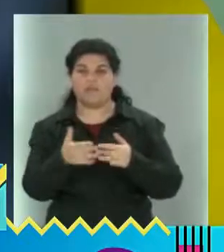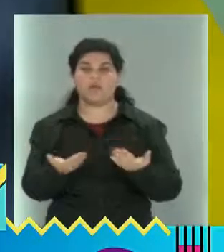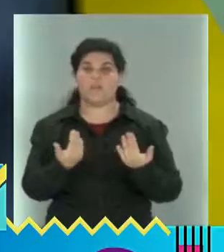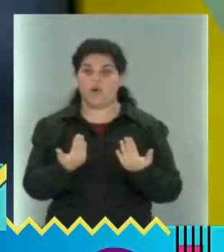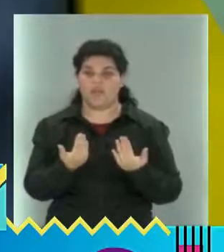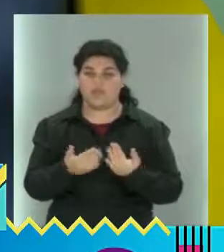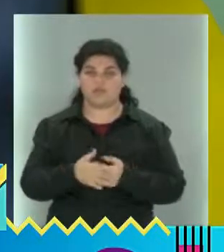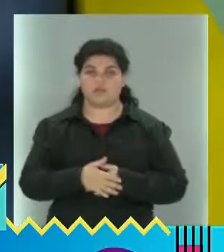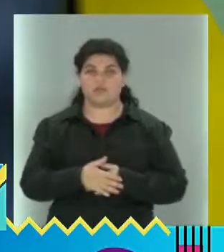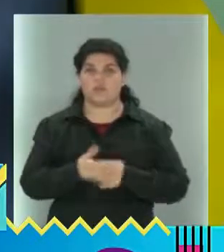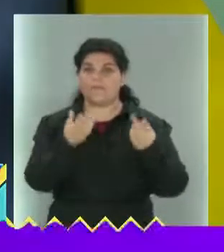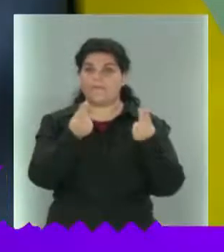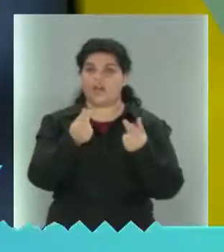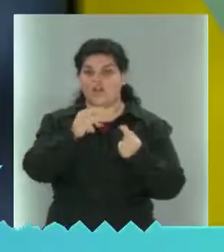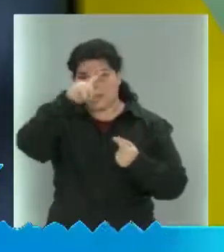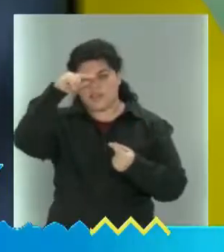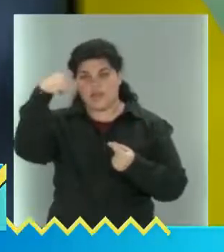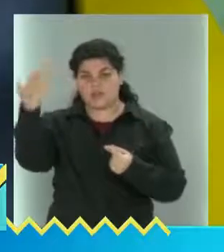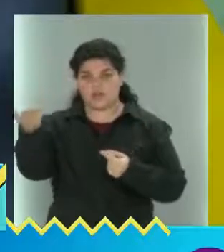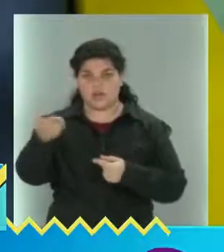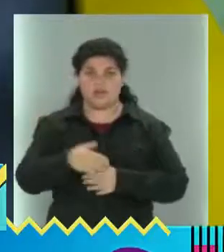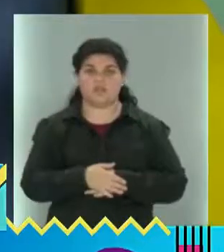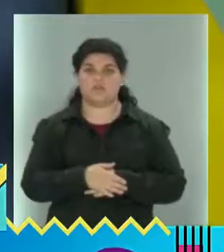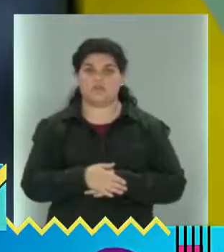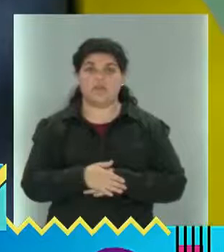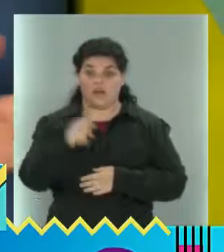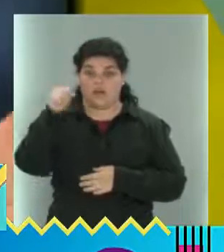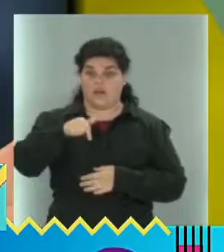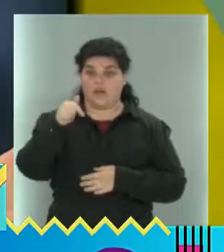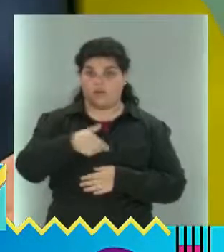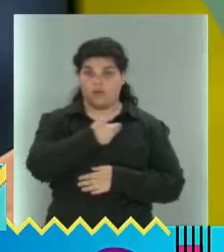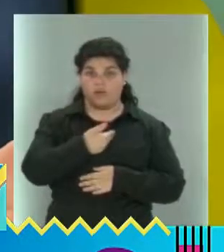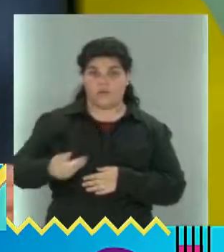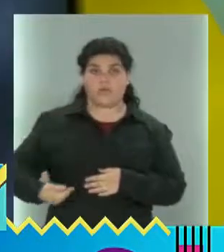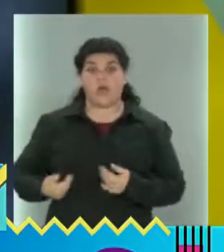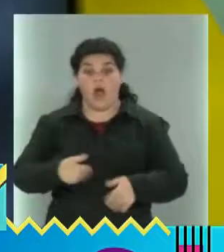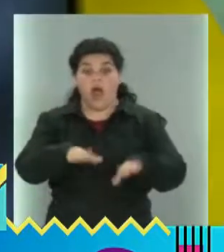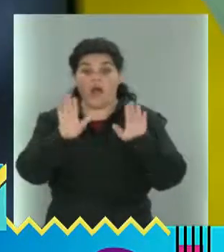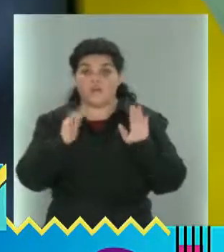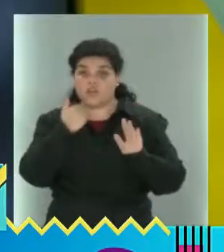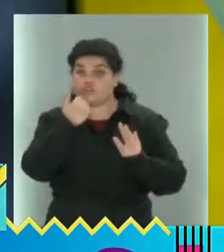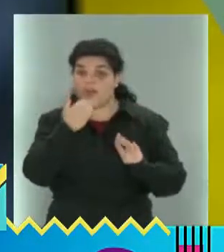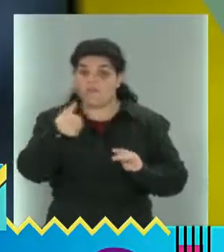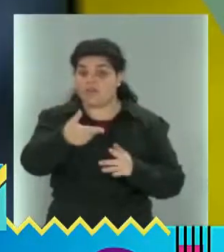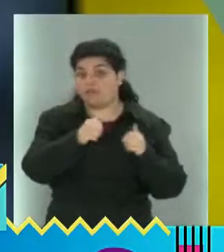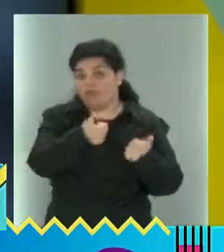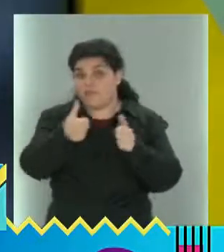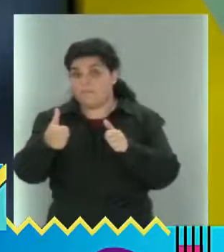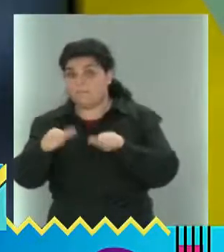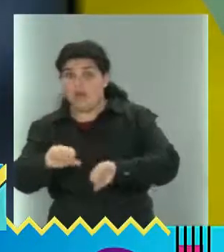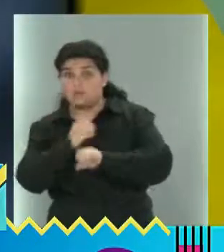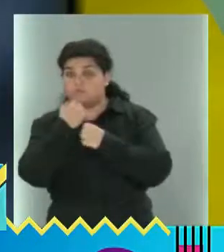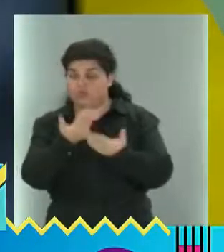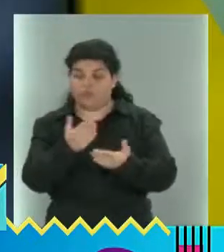descalce del precio internacional. Y una de las apuestas del gobierno ahora, vamos a ver si le sale, es que, al liberar el